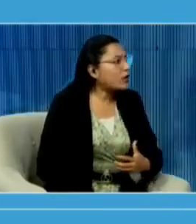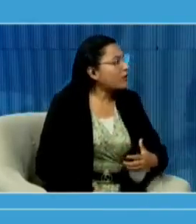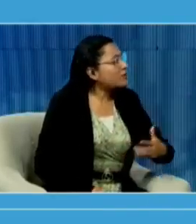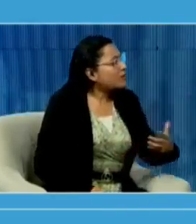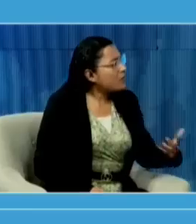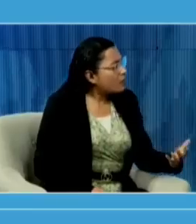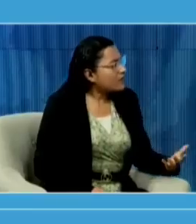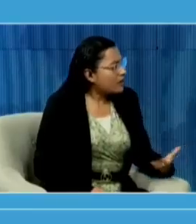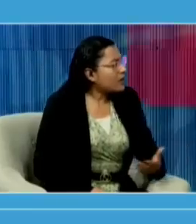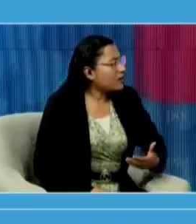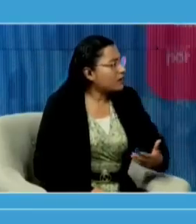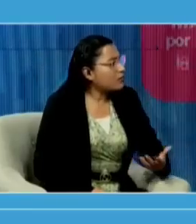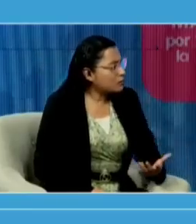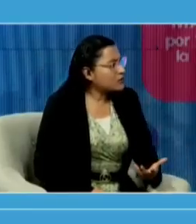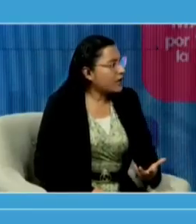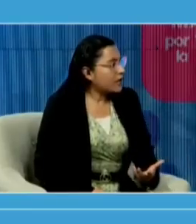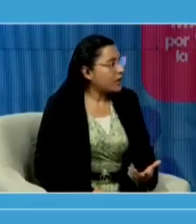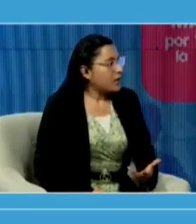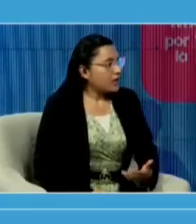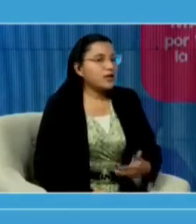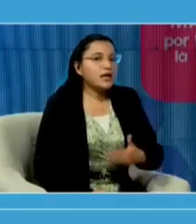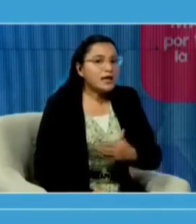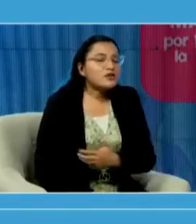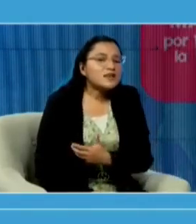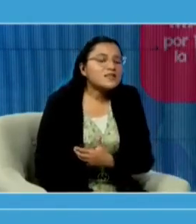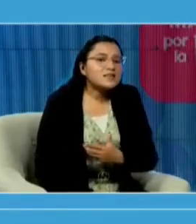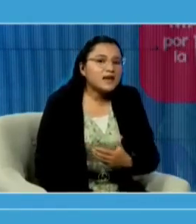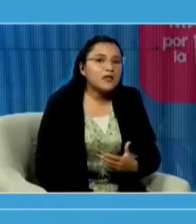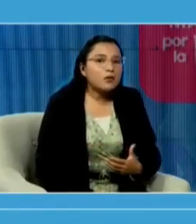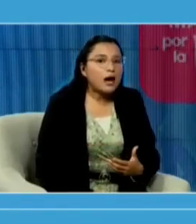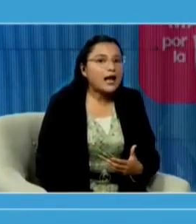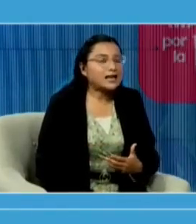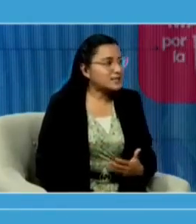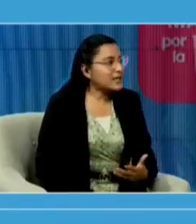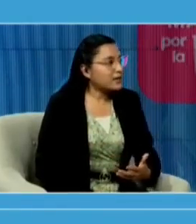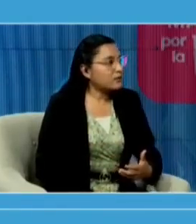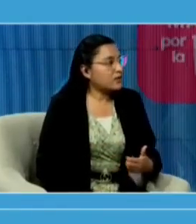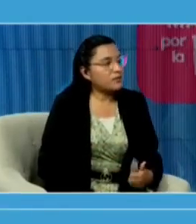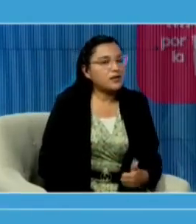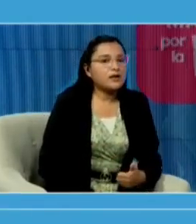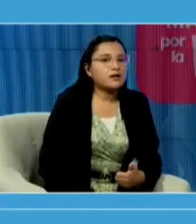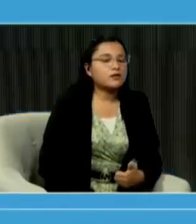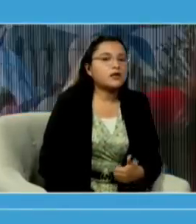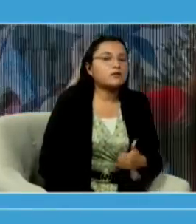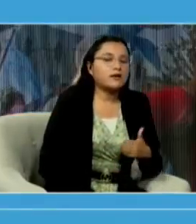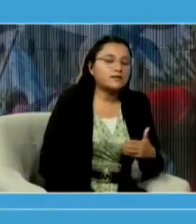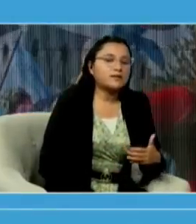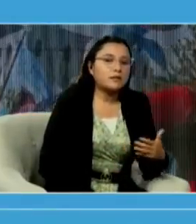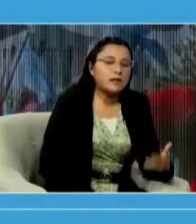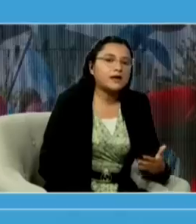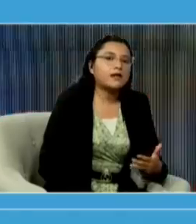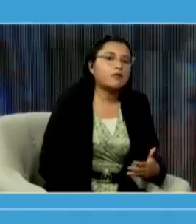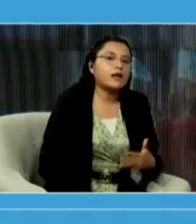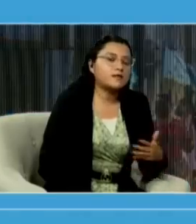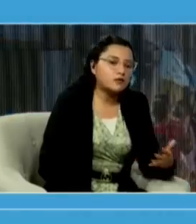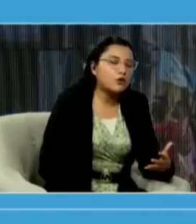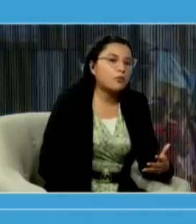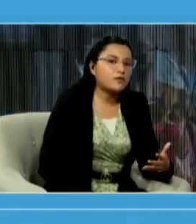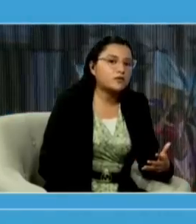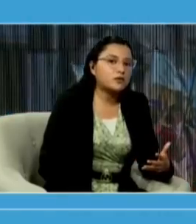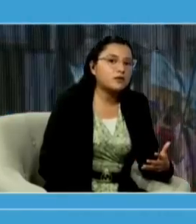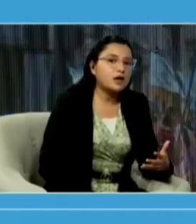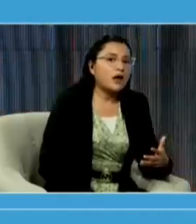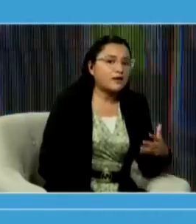sumado porque ellos también pues quieren hacer conocer. Y ellos ya están llegando a la sede donde se viene desarrollando esta asamblea de la OEA, al